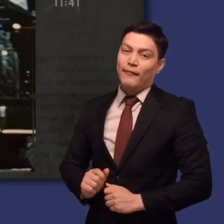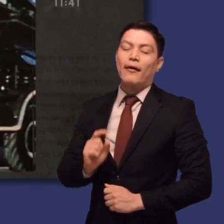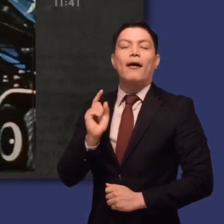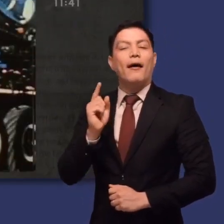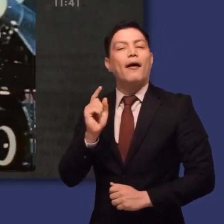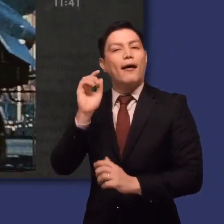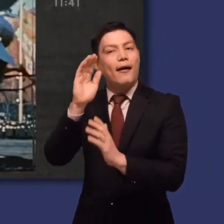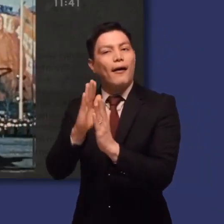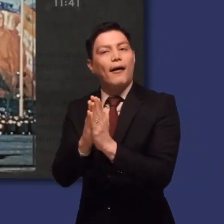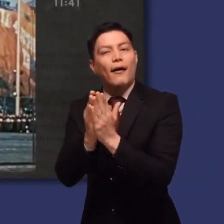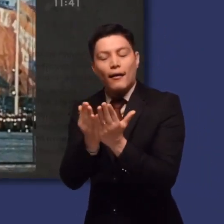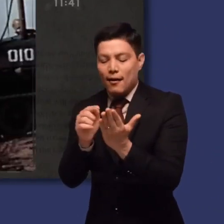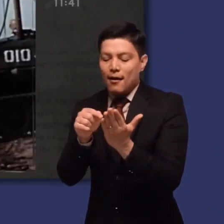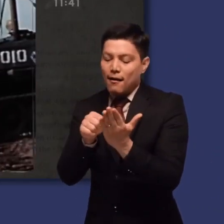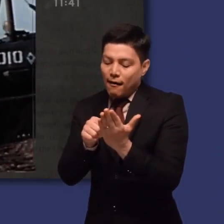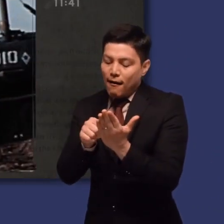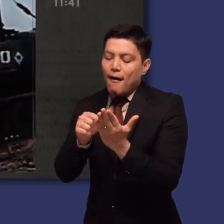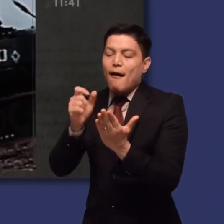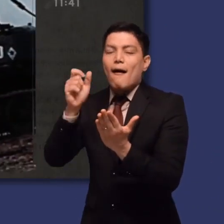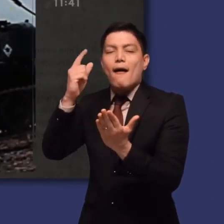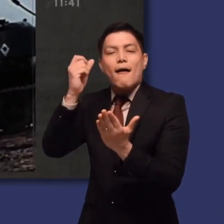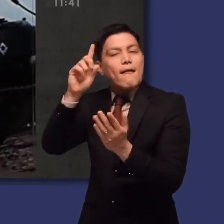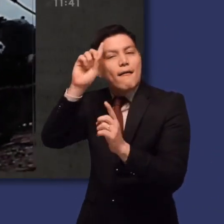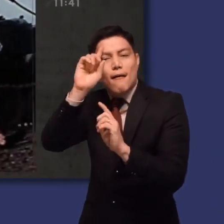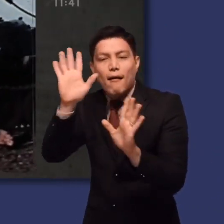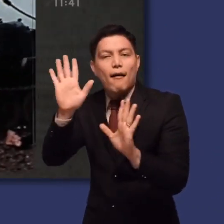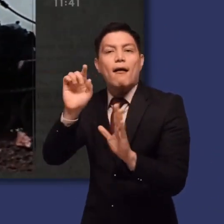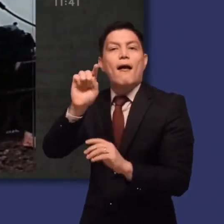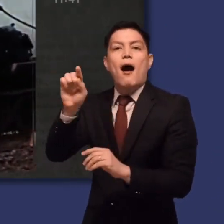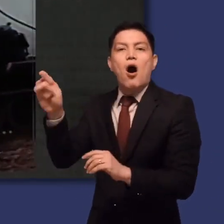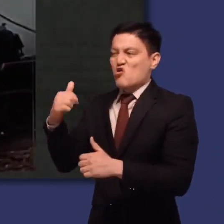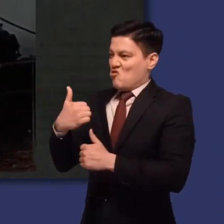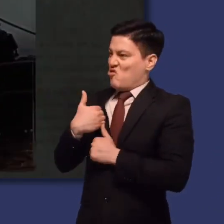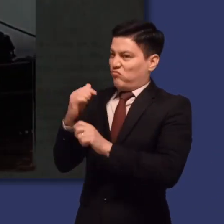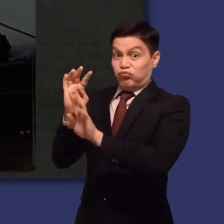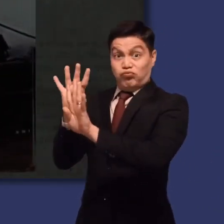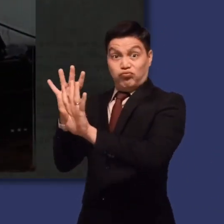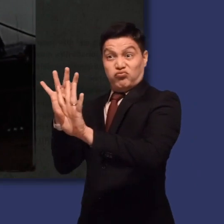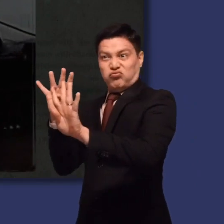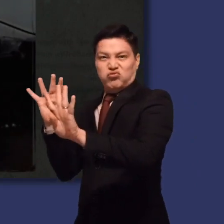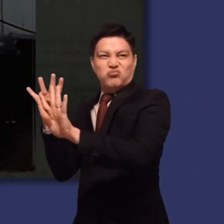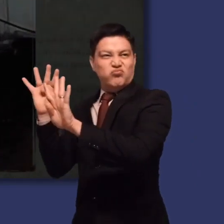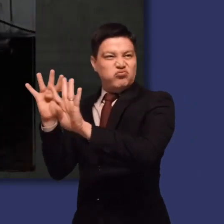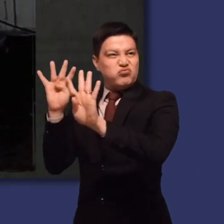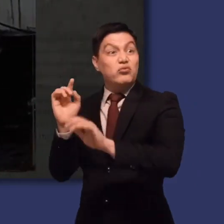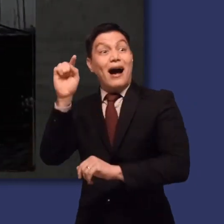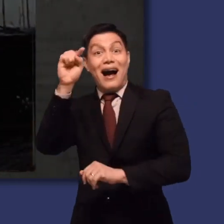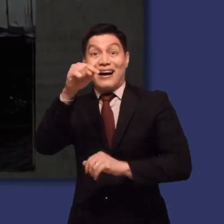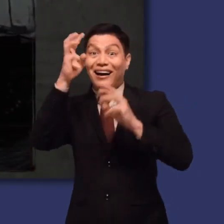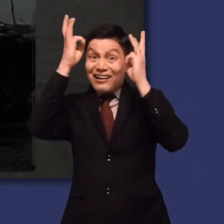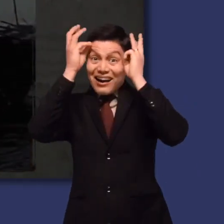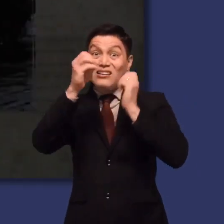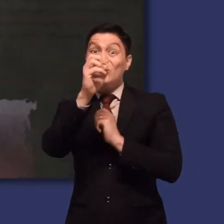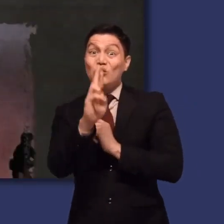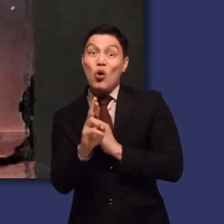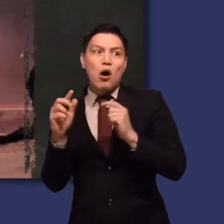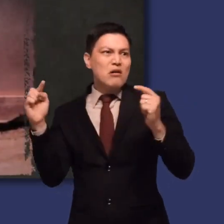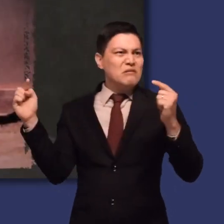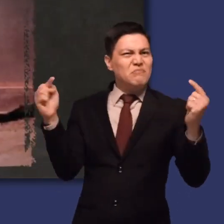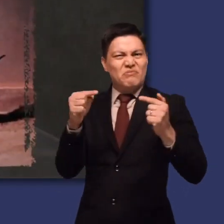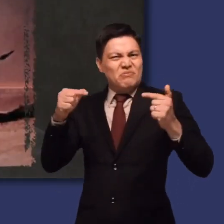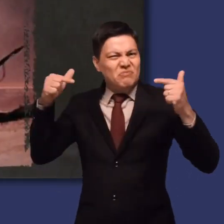Tal como se profetizó, el rey del norte utilizó su fuerza militar y se envolvió en un conflicto contra el rey del sur, la potencia